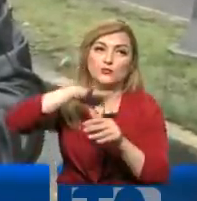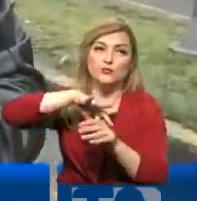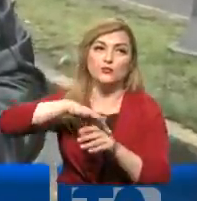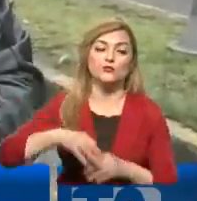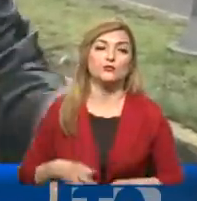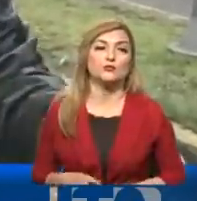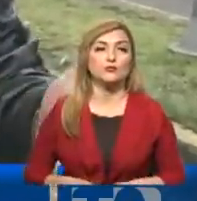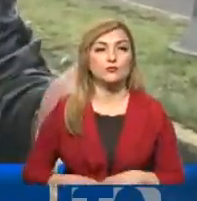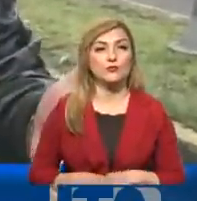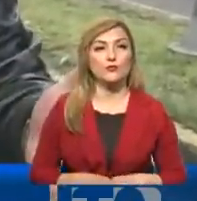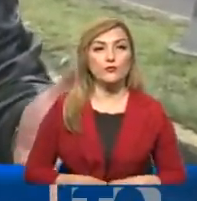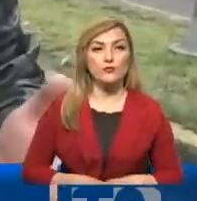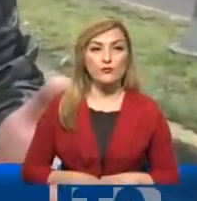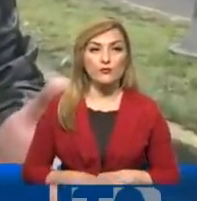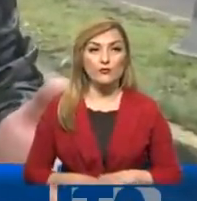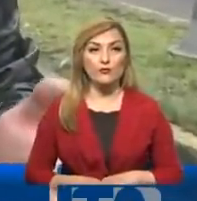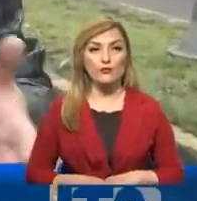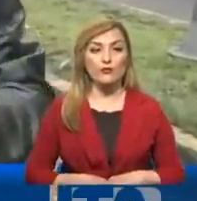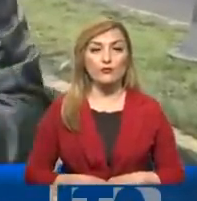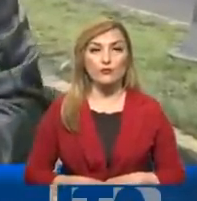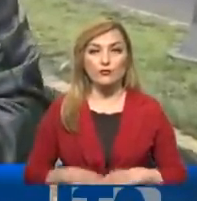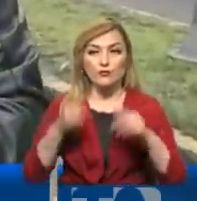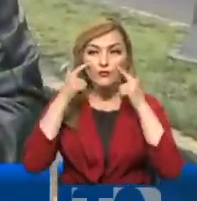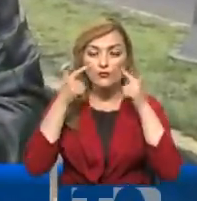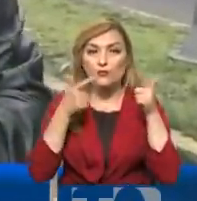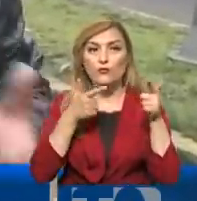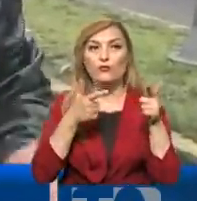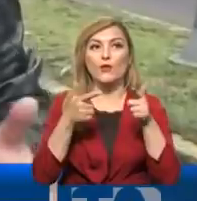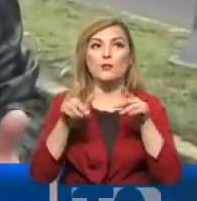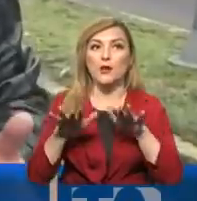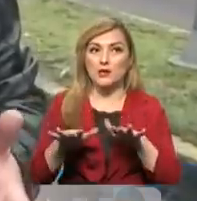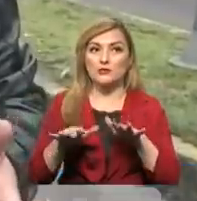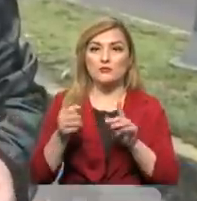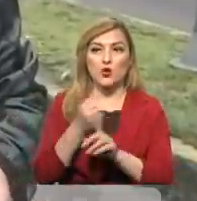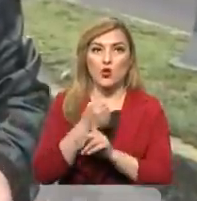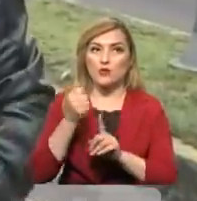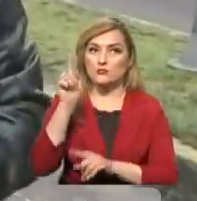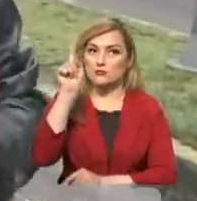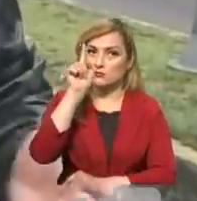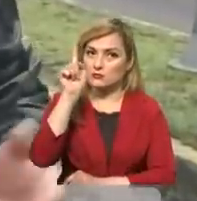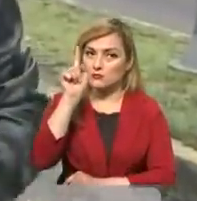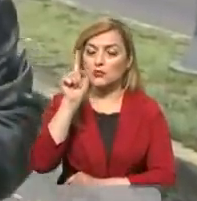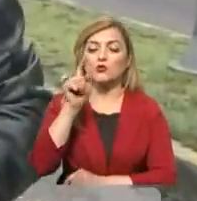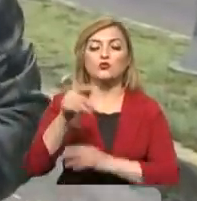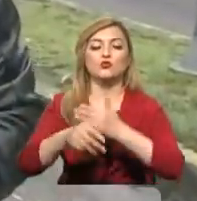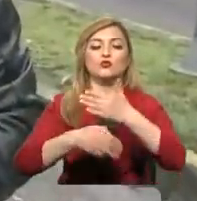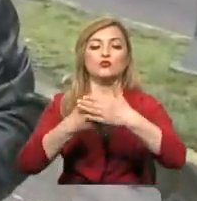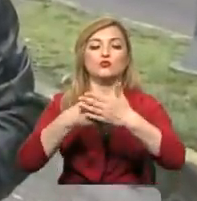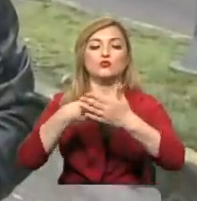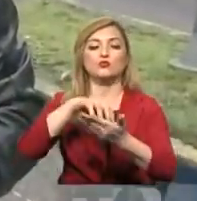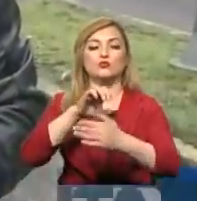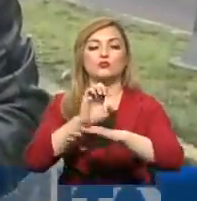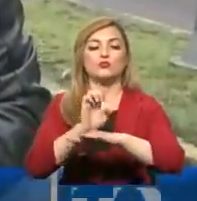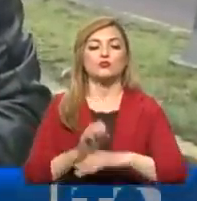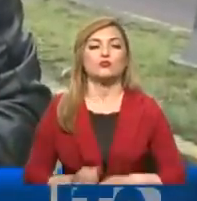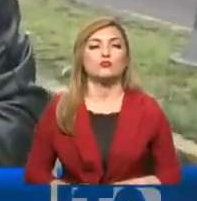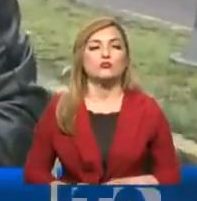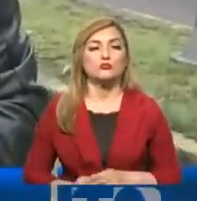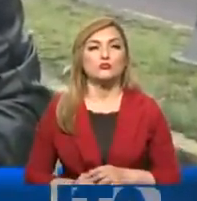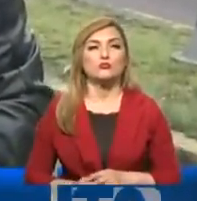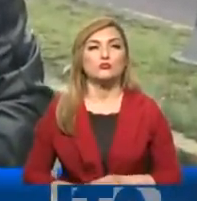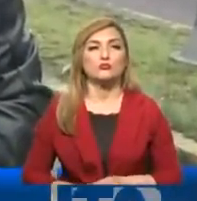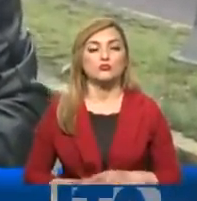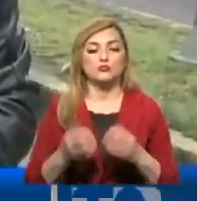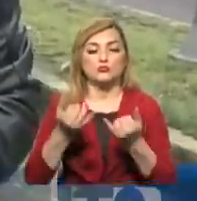electoral y asegura que se mantendrán vigilantes sin violencia en todas las provincias del país. Es